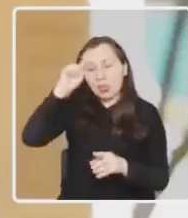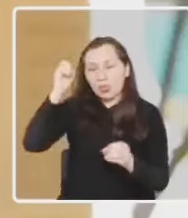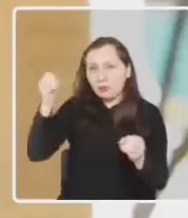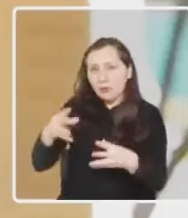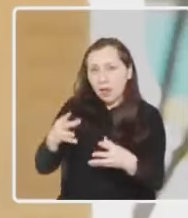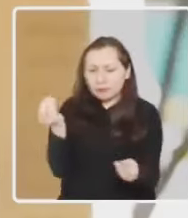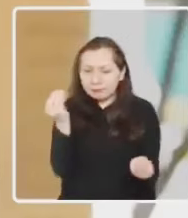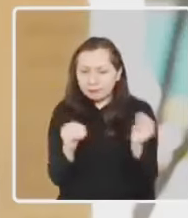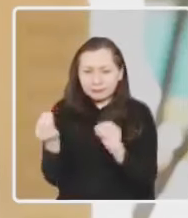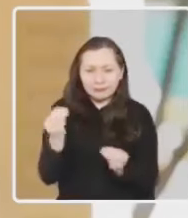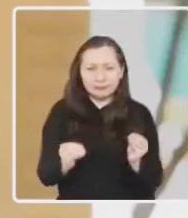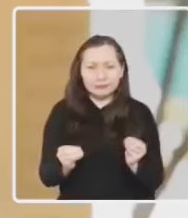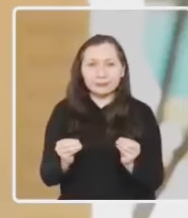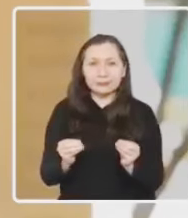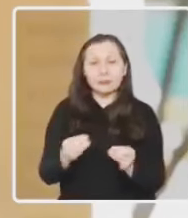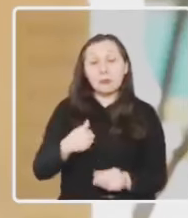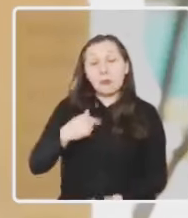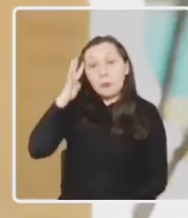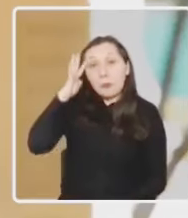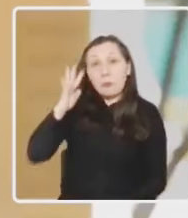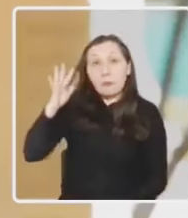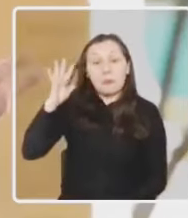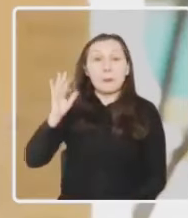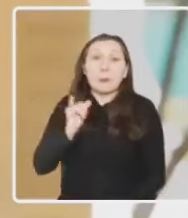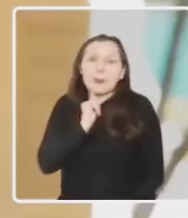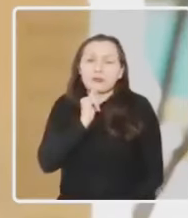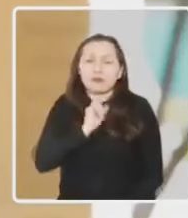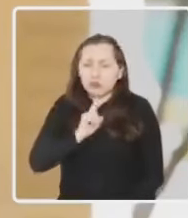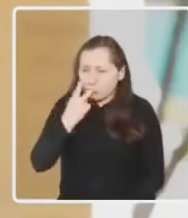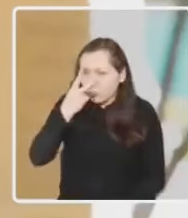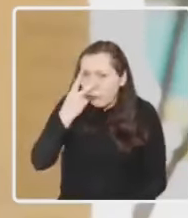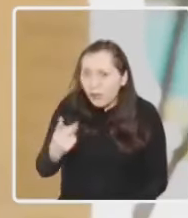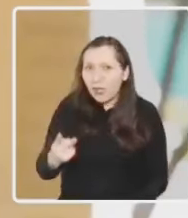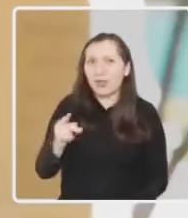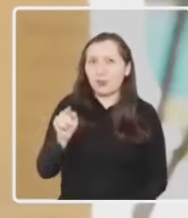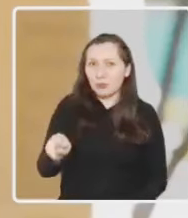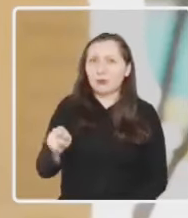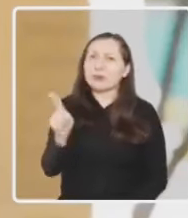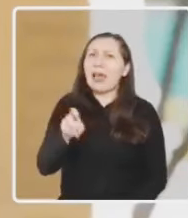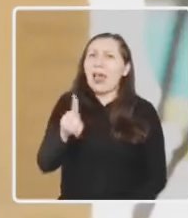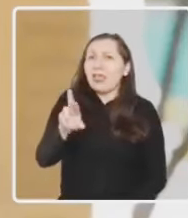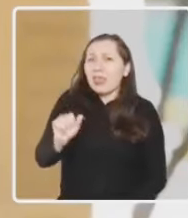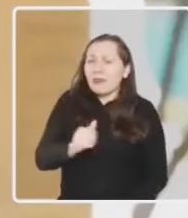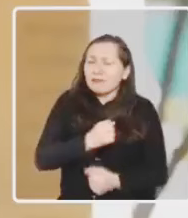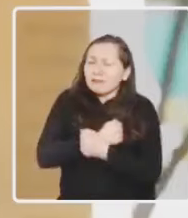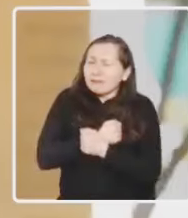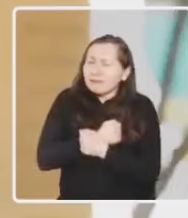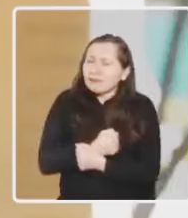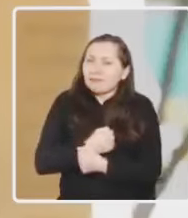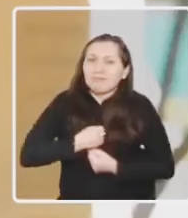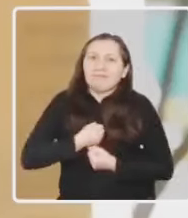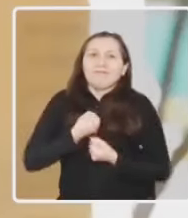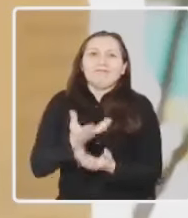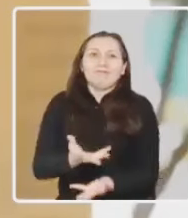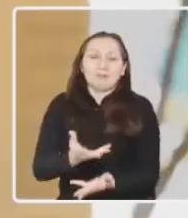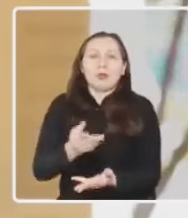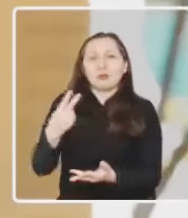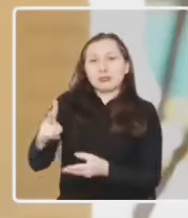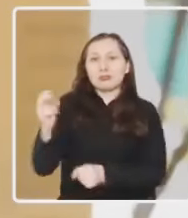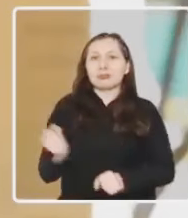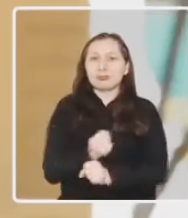con creatividad. Y me imagino, o más, no me imagino, veo, Sandra, tu pasión, tu vocación por